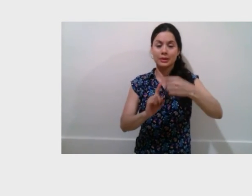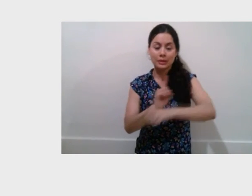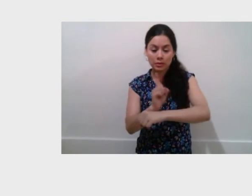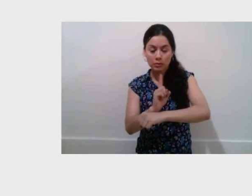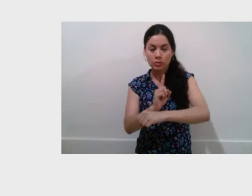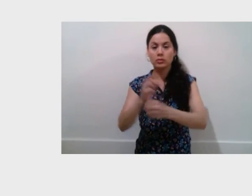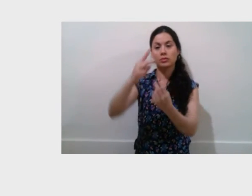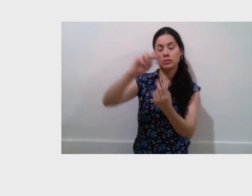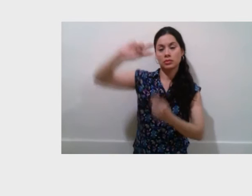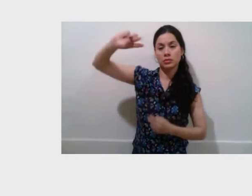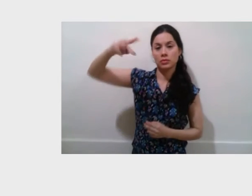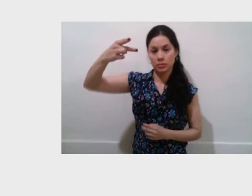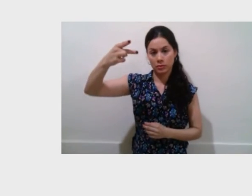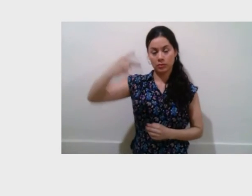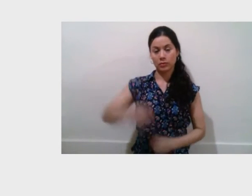cuadrado.